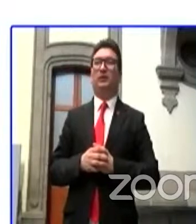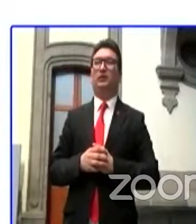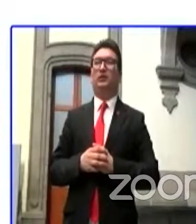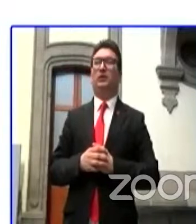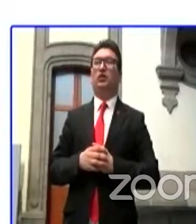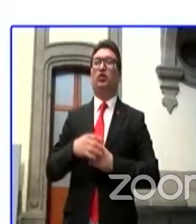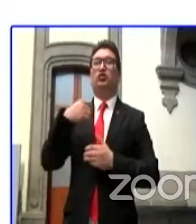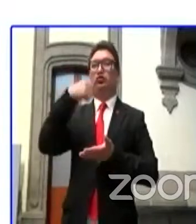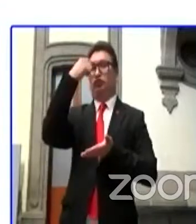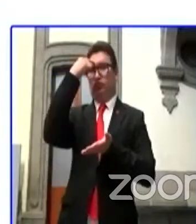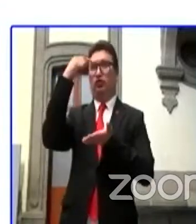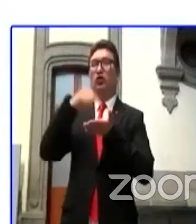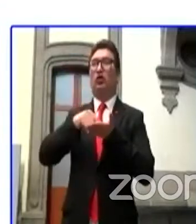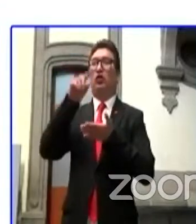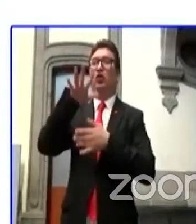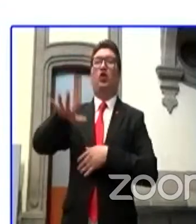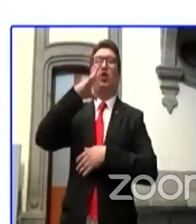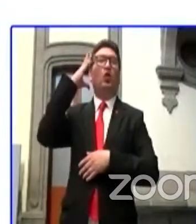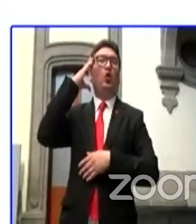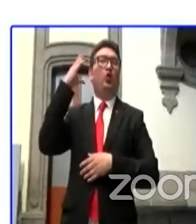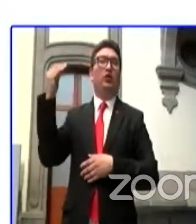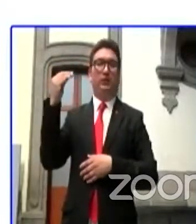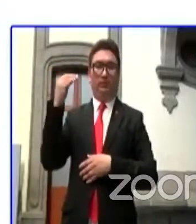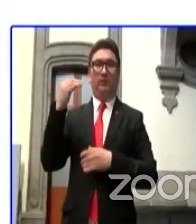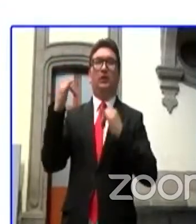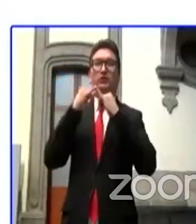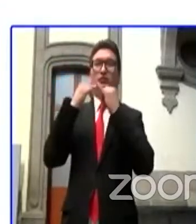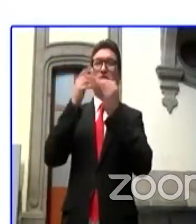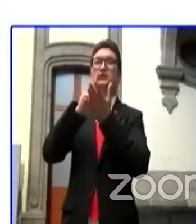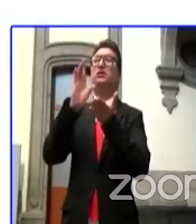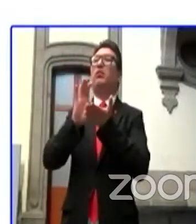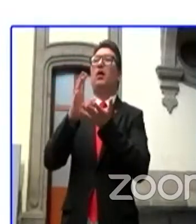Yo creo que el reto que tenemos en Colima es